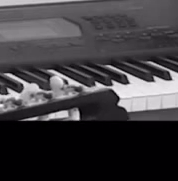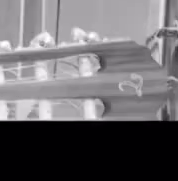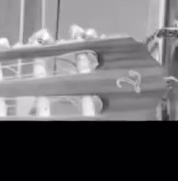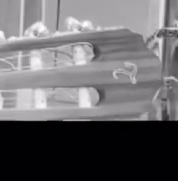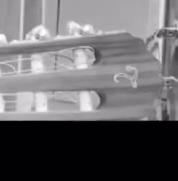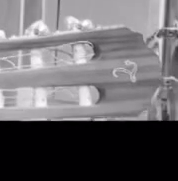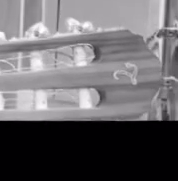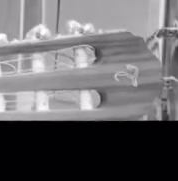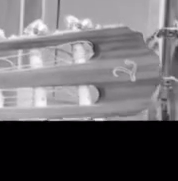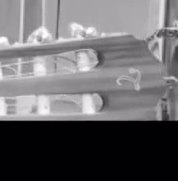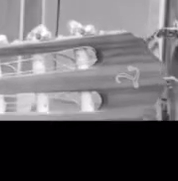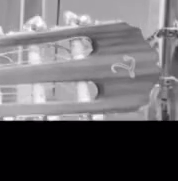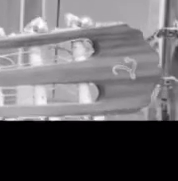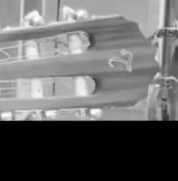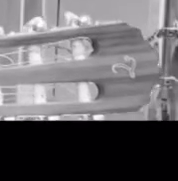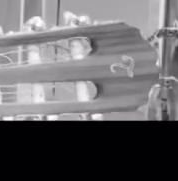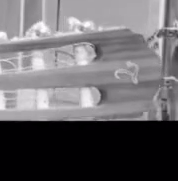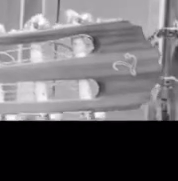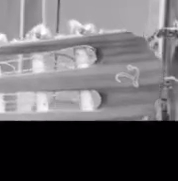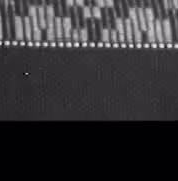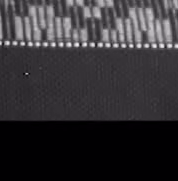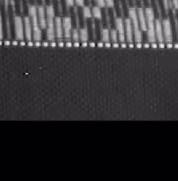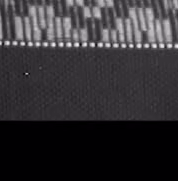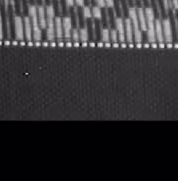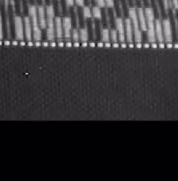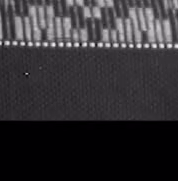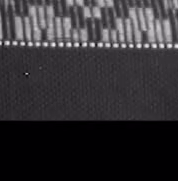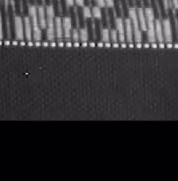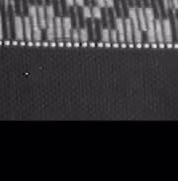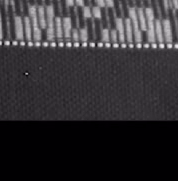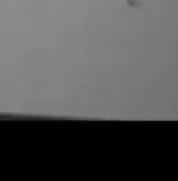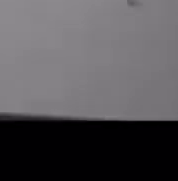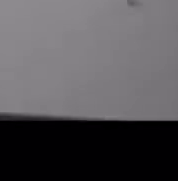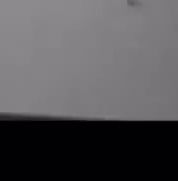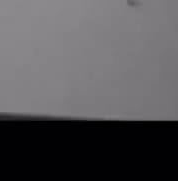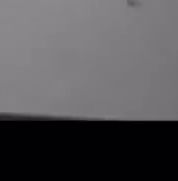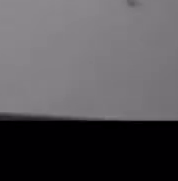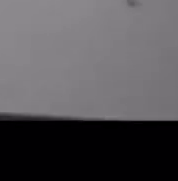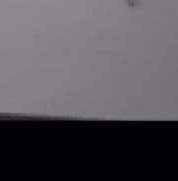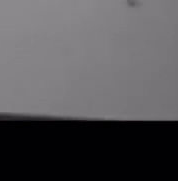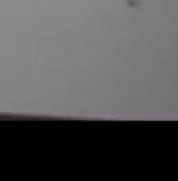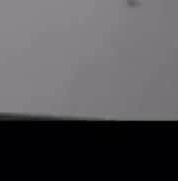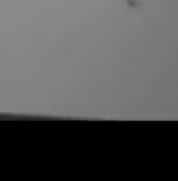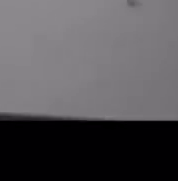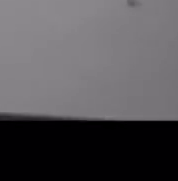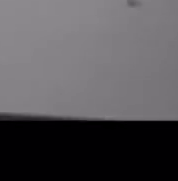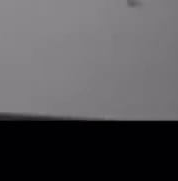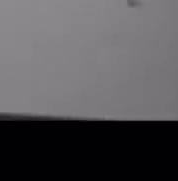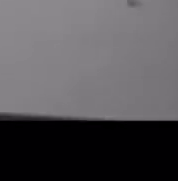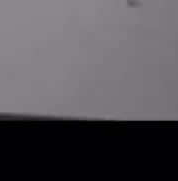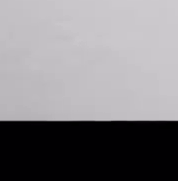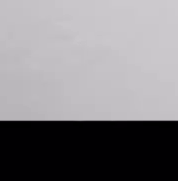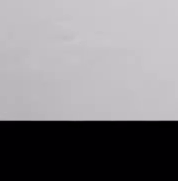tierra y flor. Con los retazos del ayer